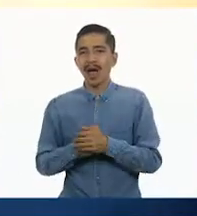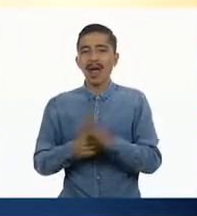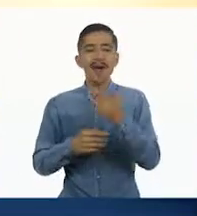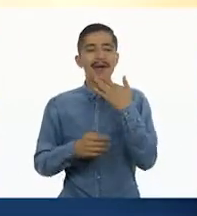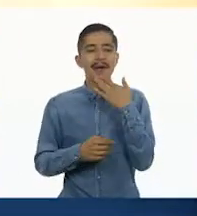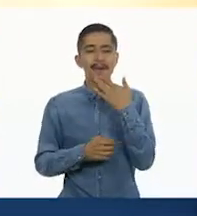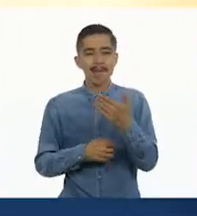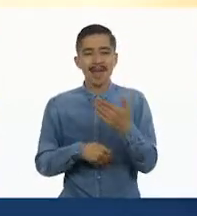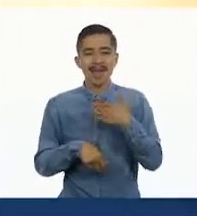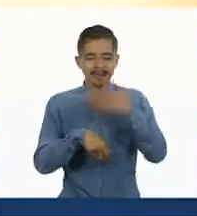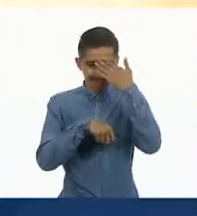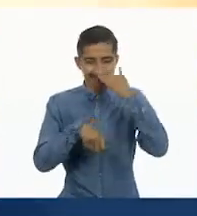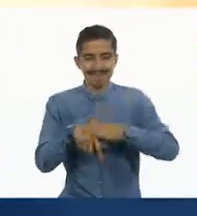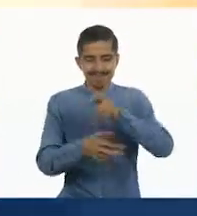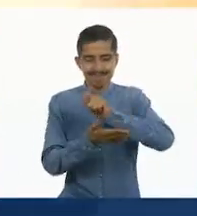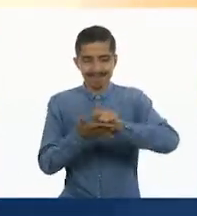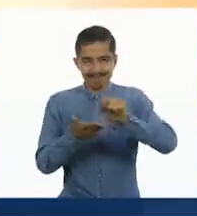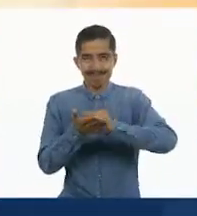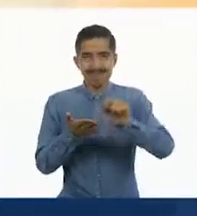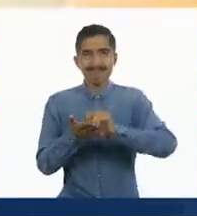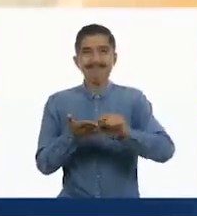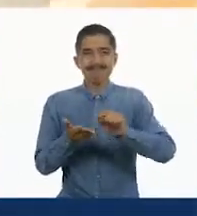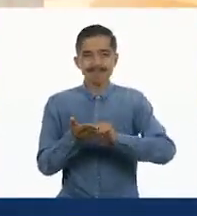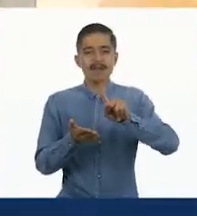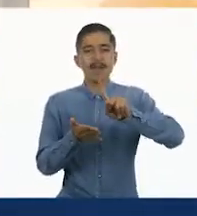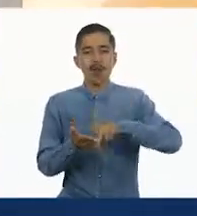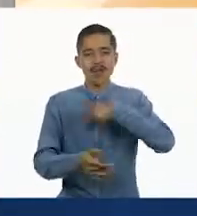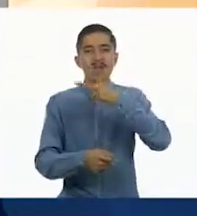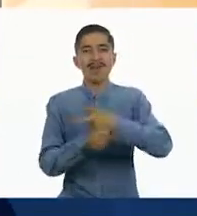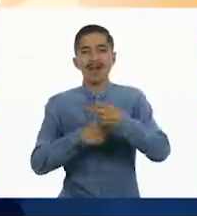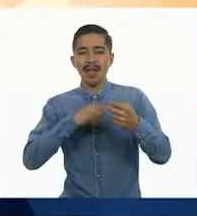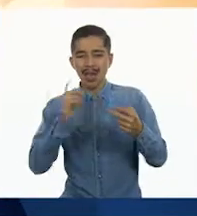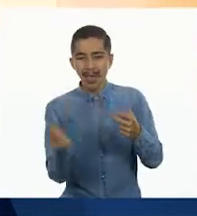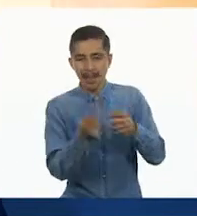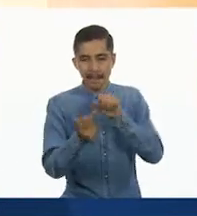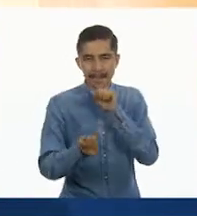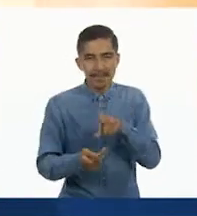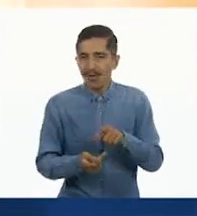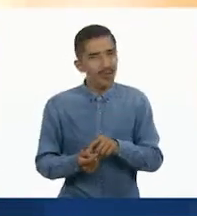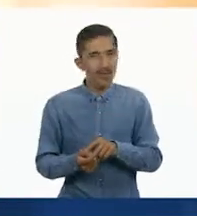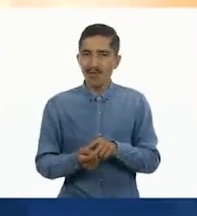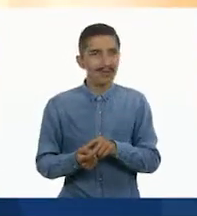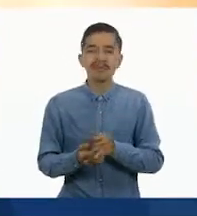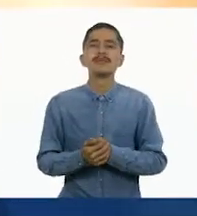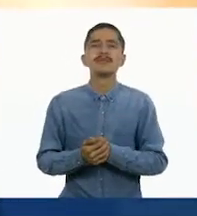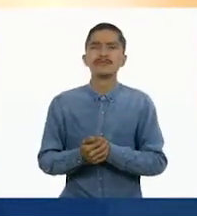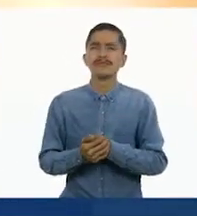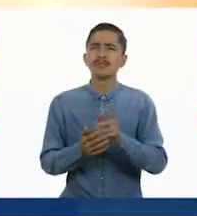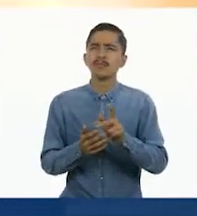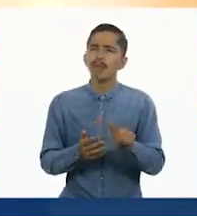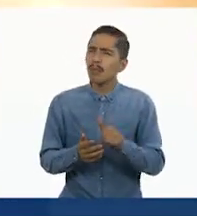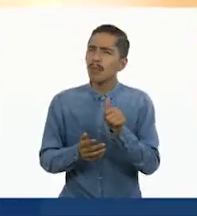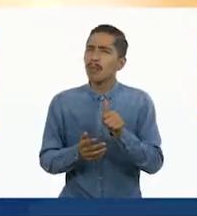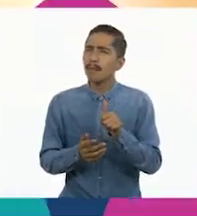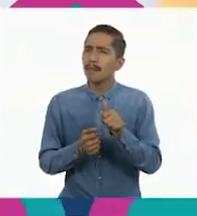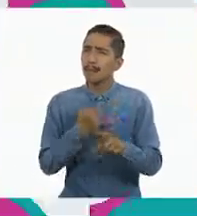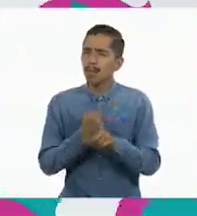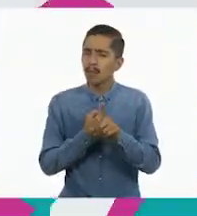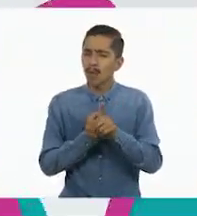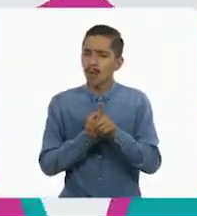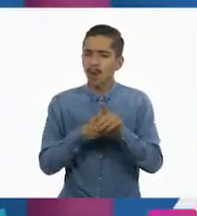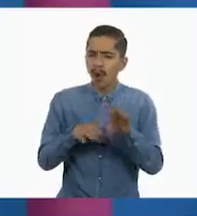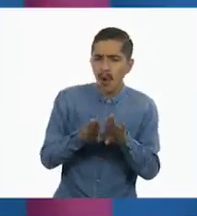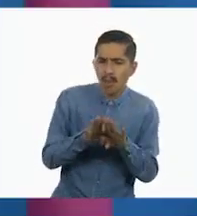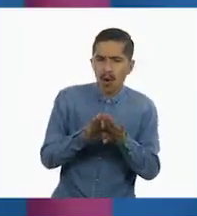libreta, ya no voy a volver a hacer esas preguntas. Pero entonces, retornemos al problema de cómo, en qué medida y por